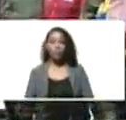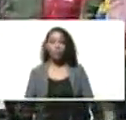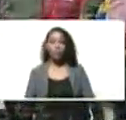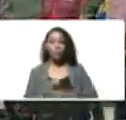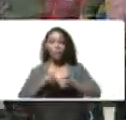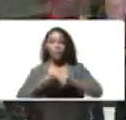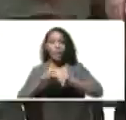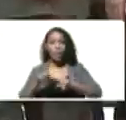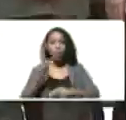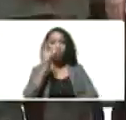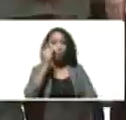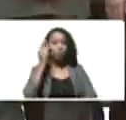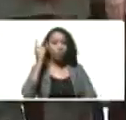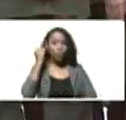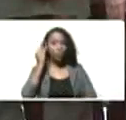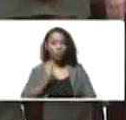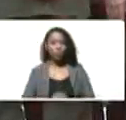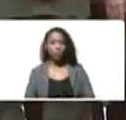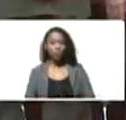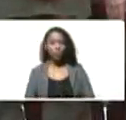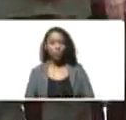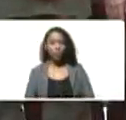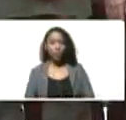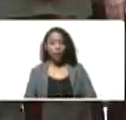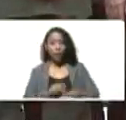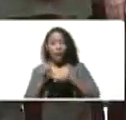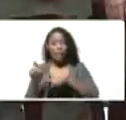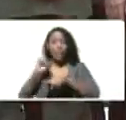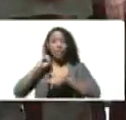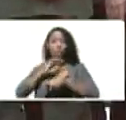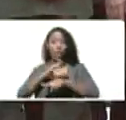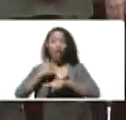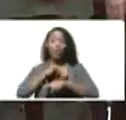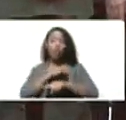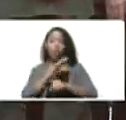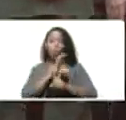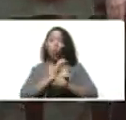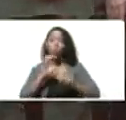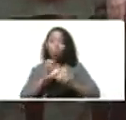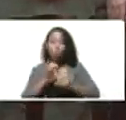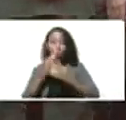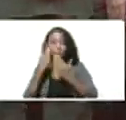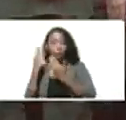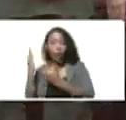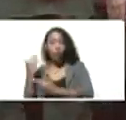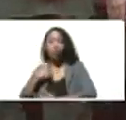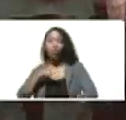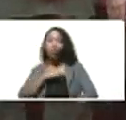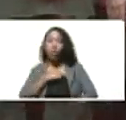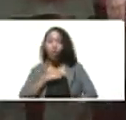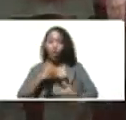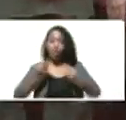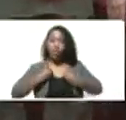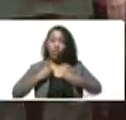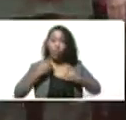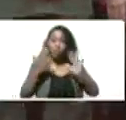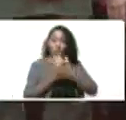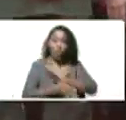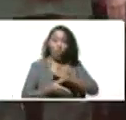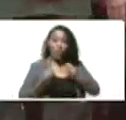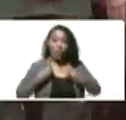niños y niñas, de esa historia venimos. Somos sobrevivientes de una